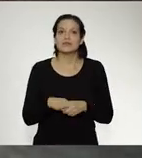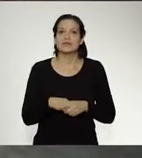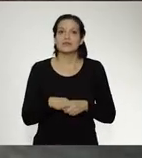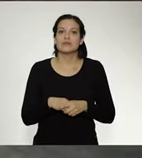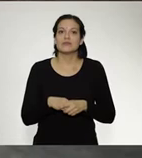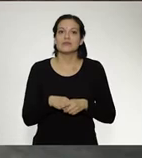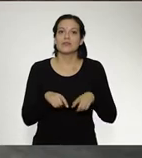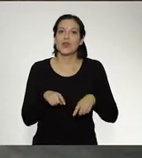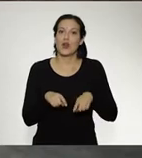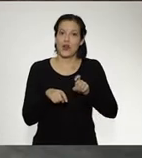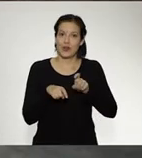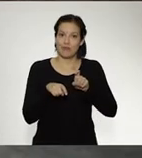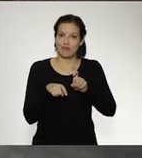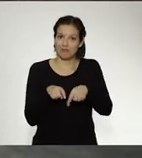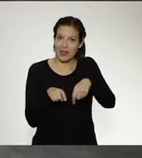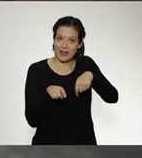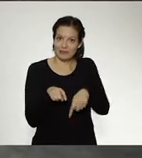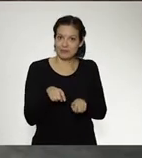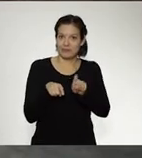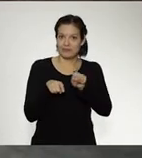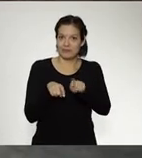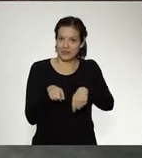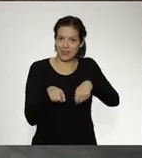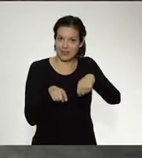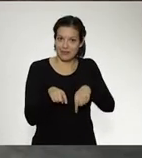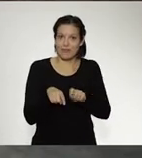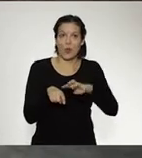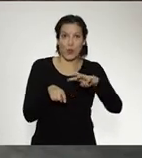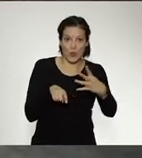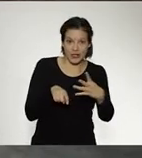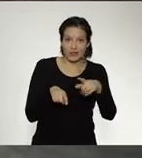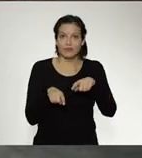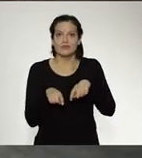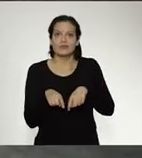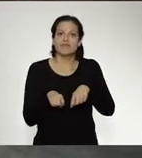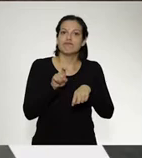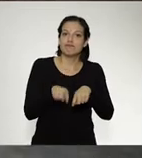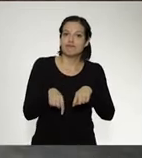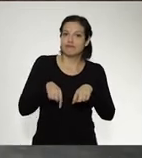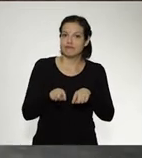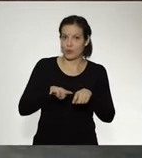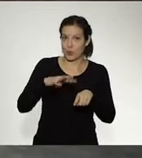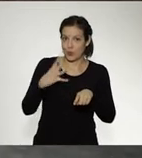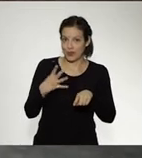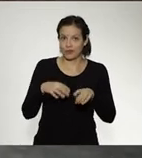rodilla adelante, voy atrás, voy adelante, cuatro con una, cuatro con la otra,